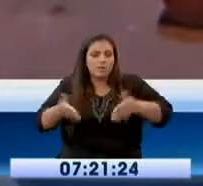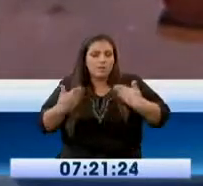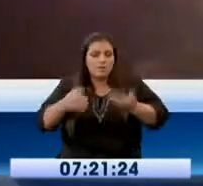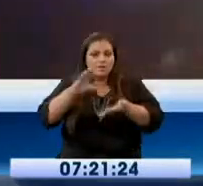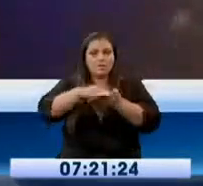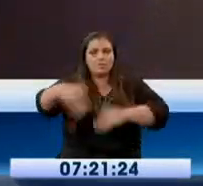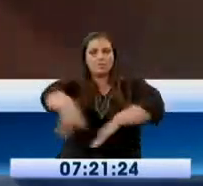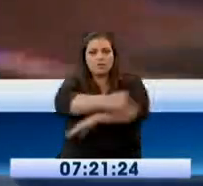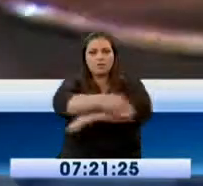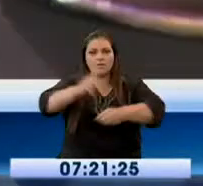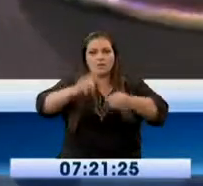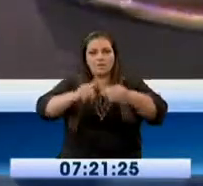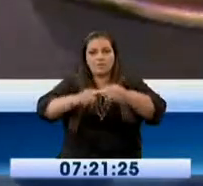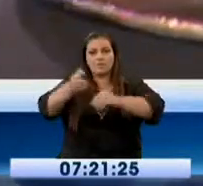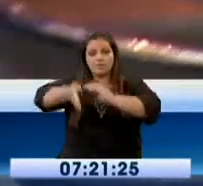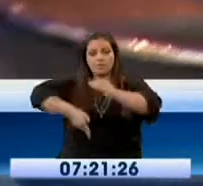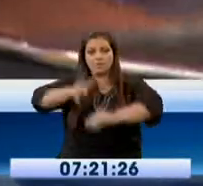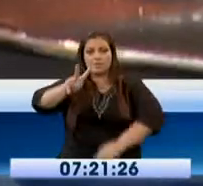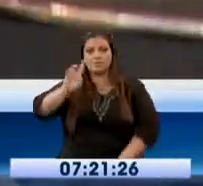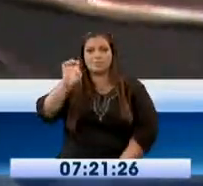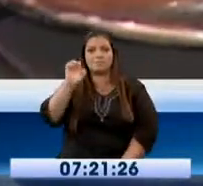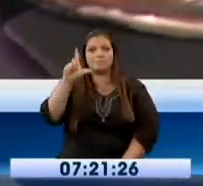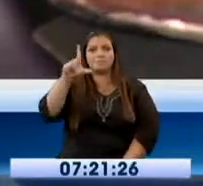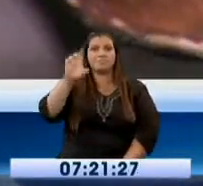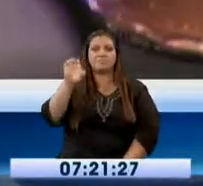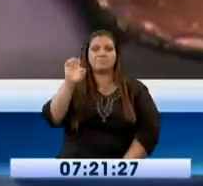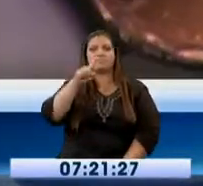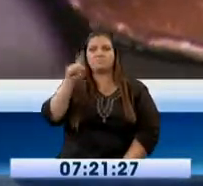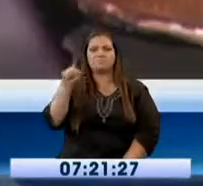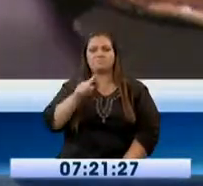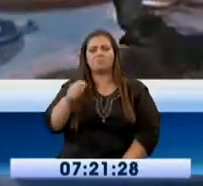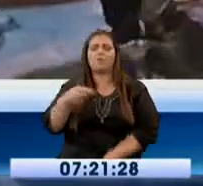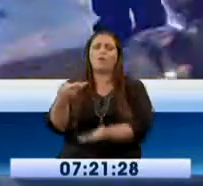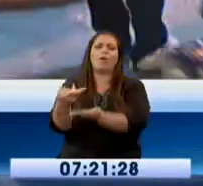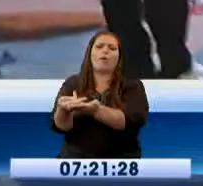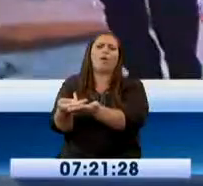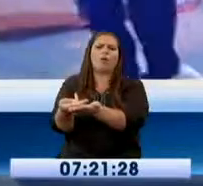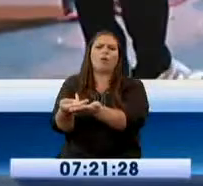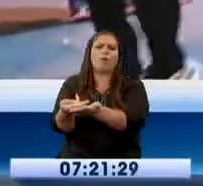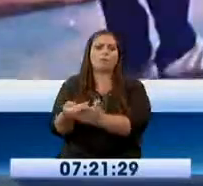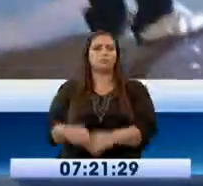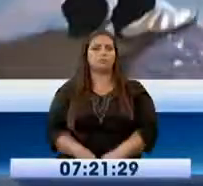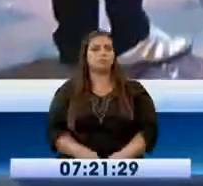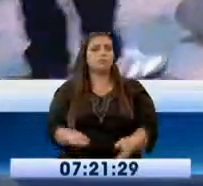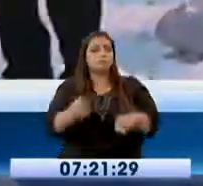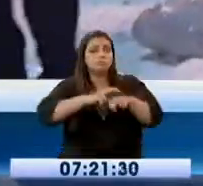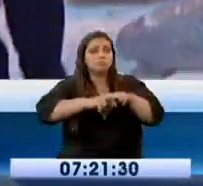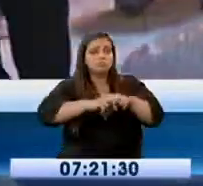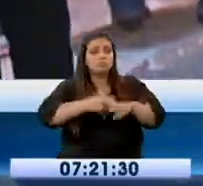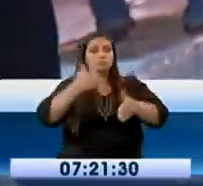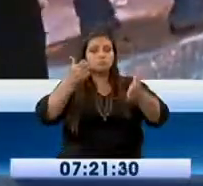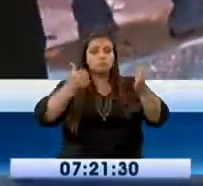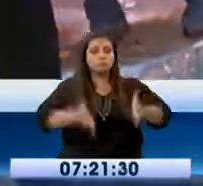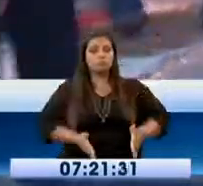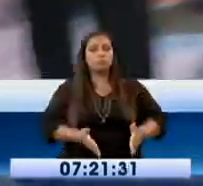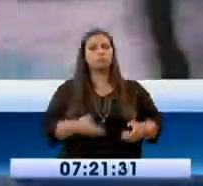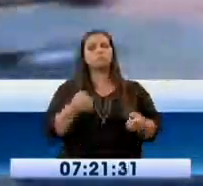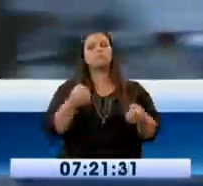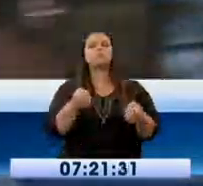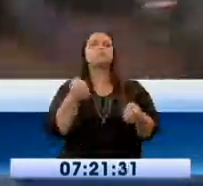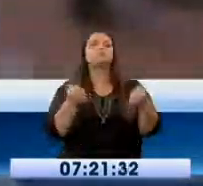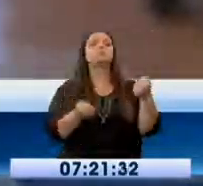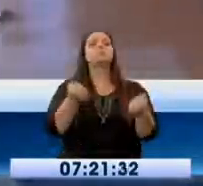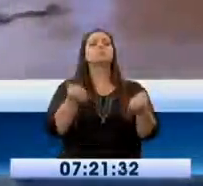Guayaquil. Al parecer fue embestido por un taxista, quien fugó del sitio. La espera de la